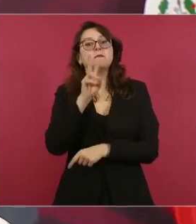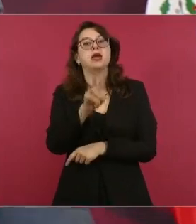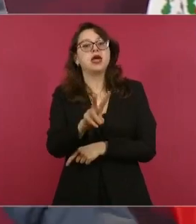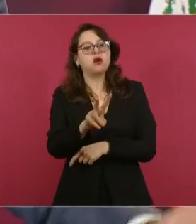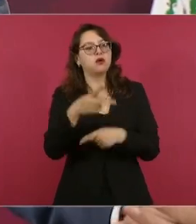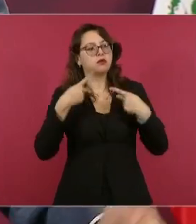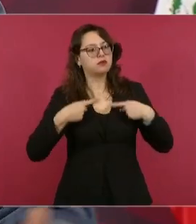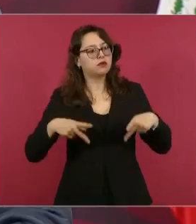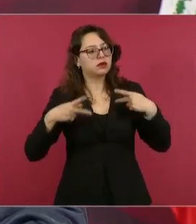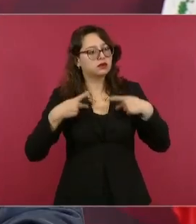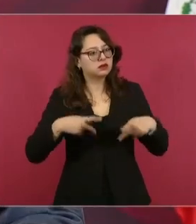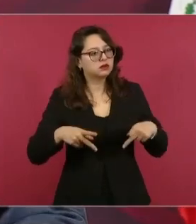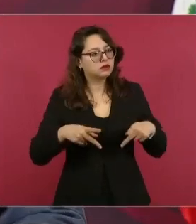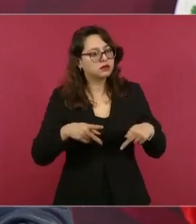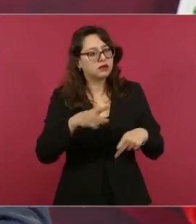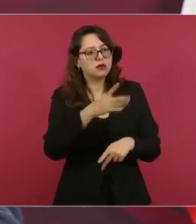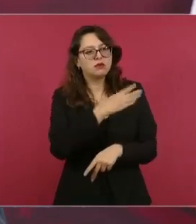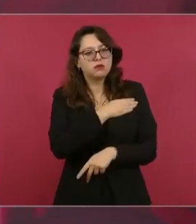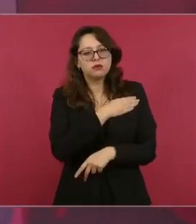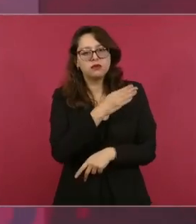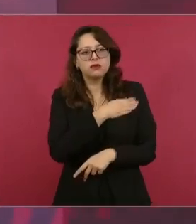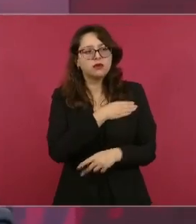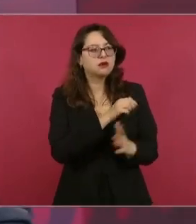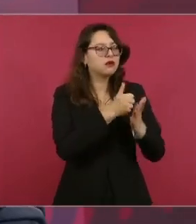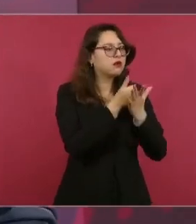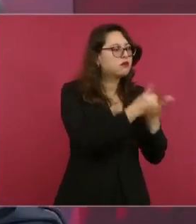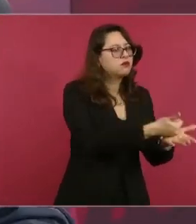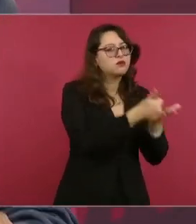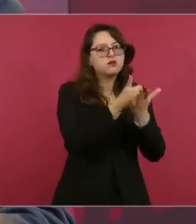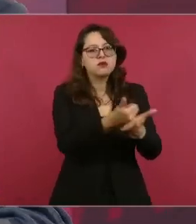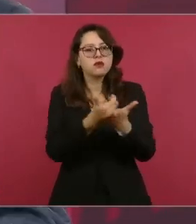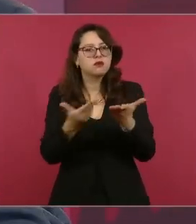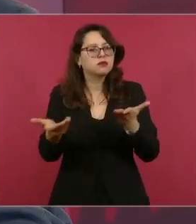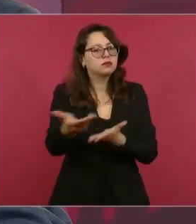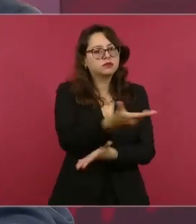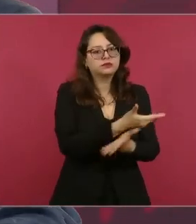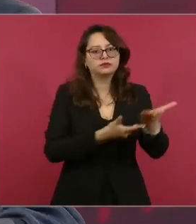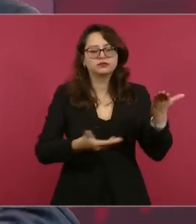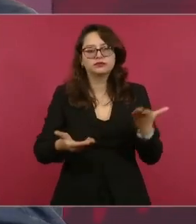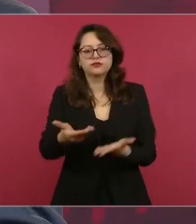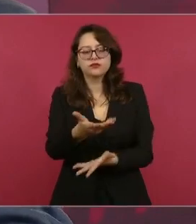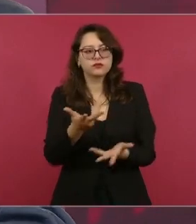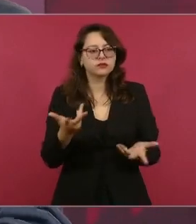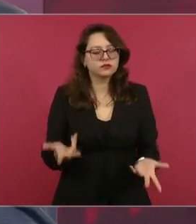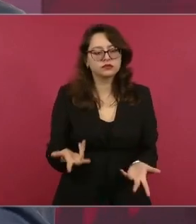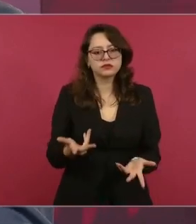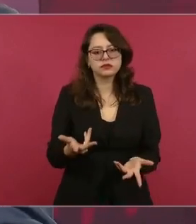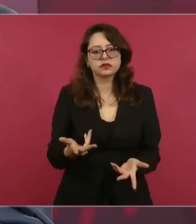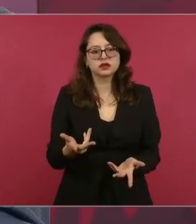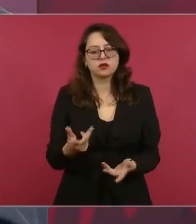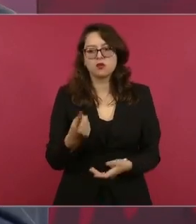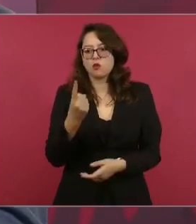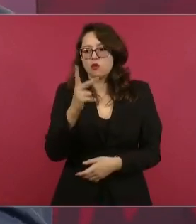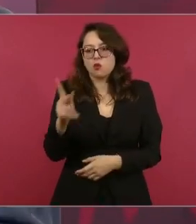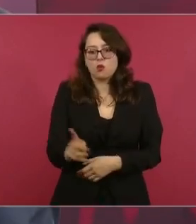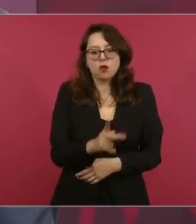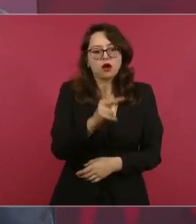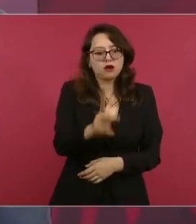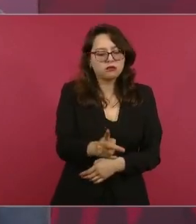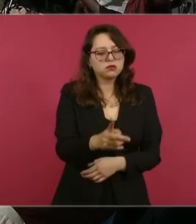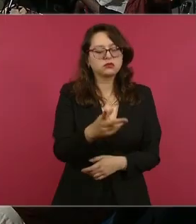Llego a un pueblo y preocupados por la desaparición de una familia, de unas